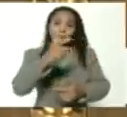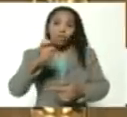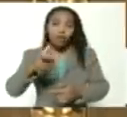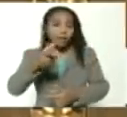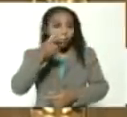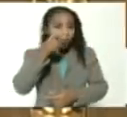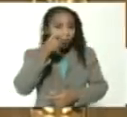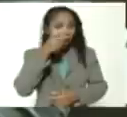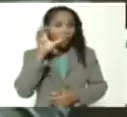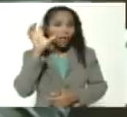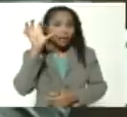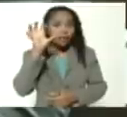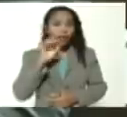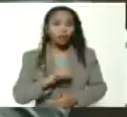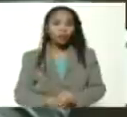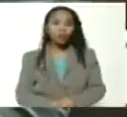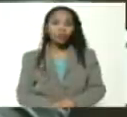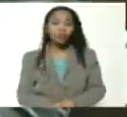del Estado